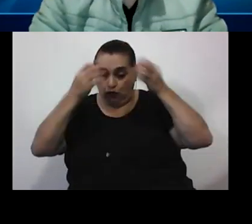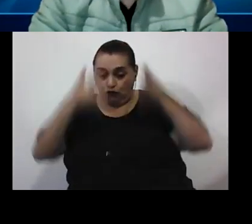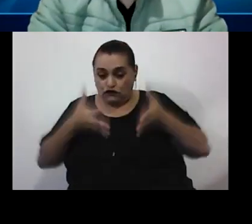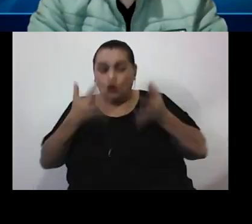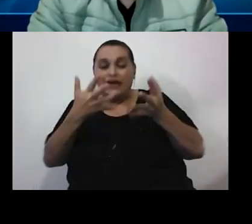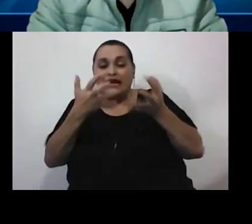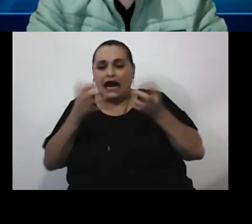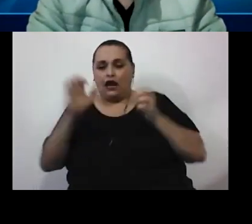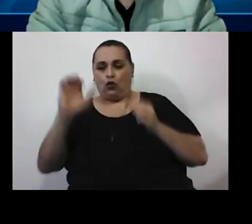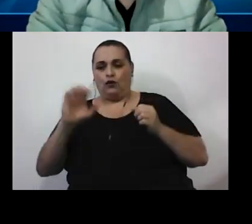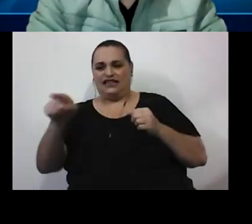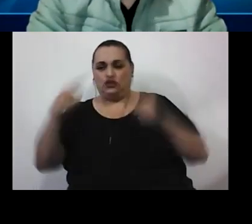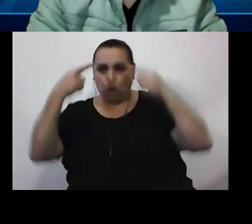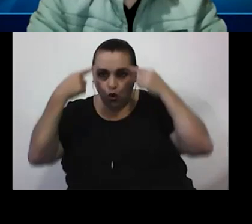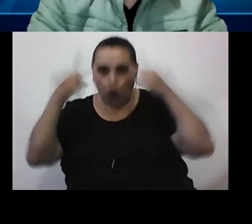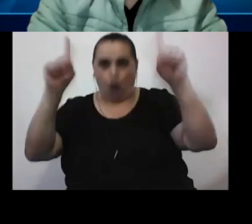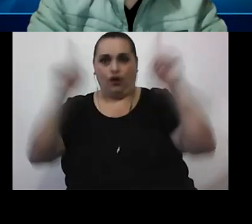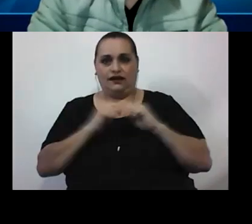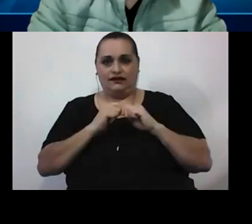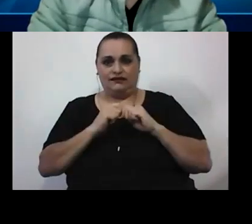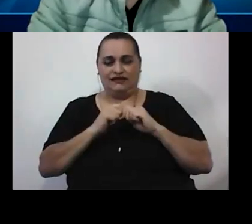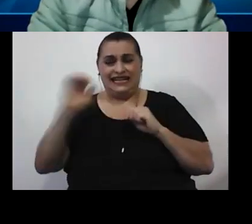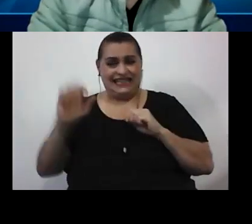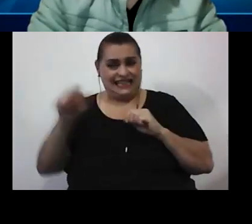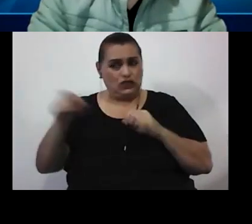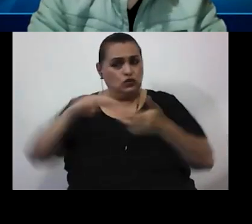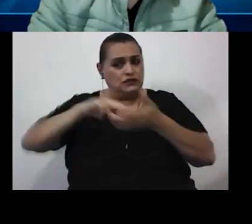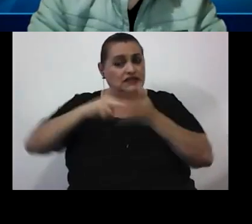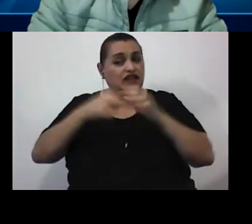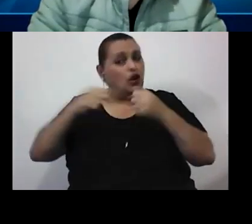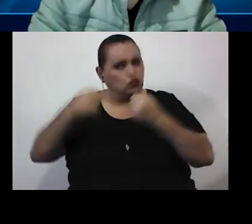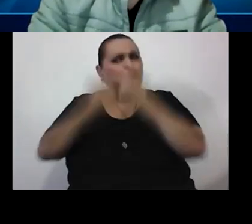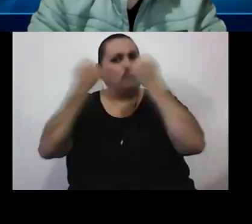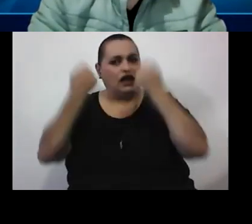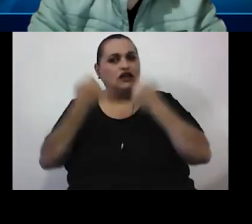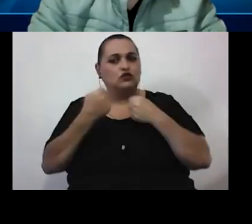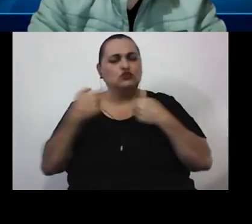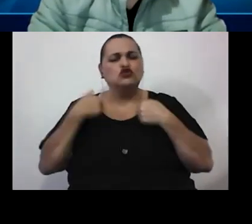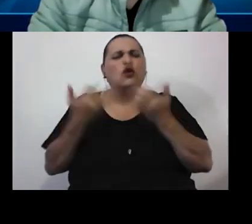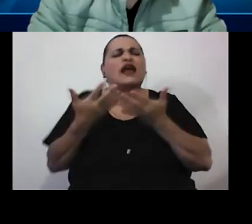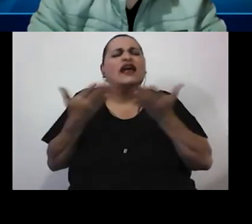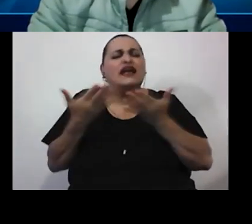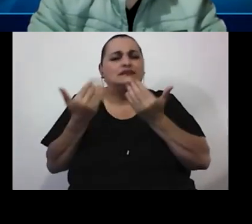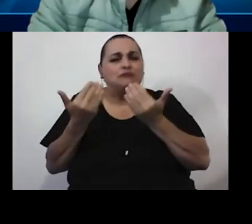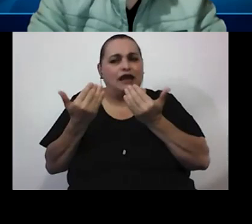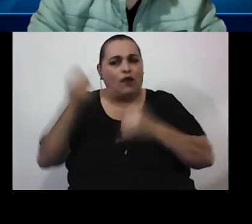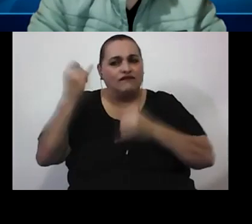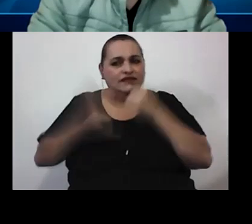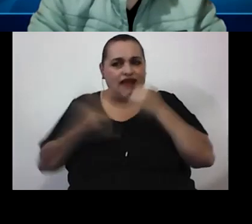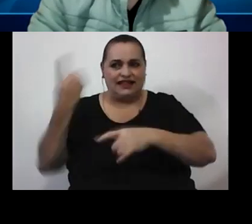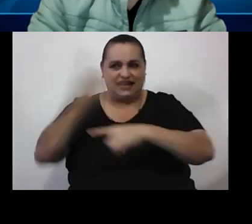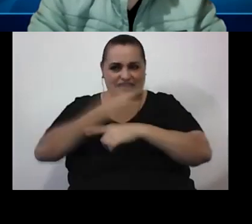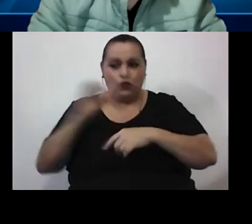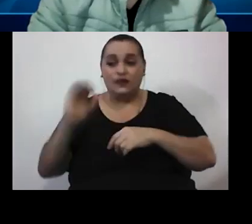alumna, en un alumno que nos representa un desafío, ¿verdad? ¿Qué espero yo al final del día que logre esa